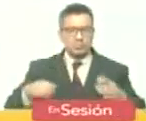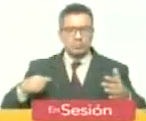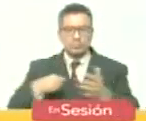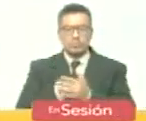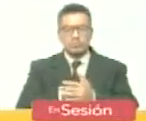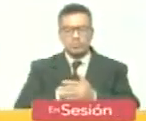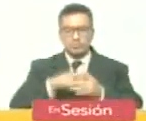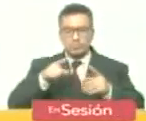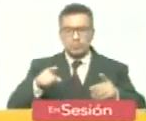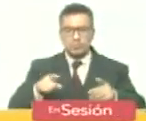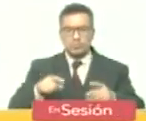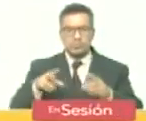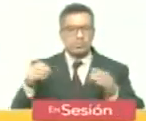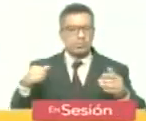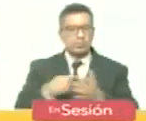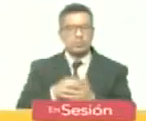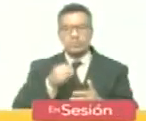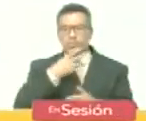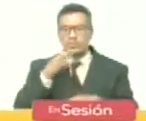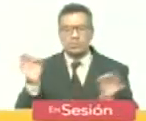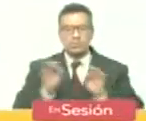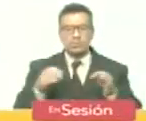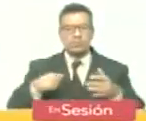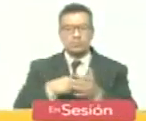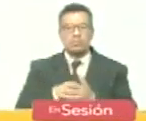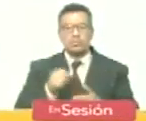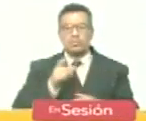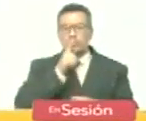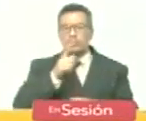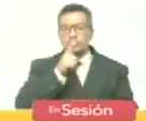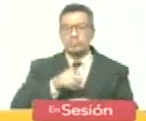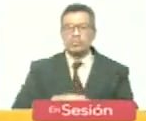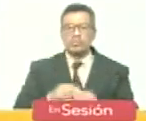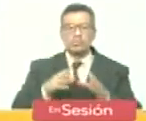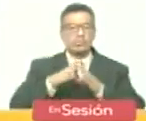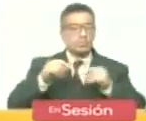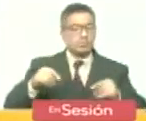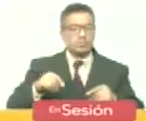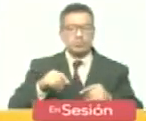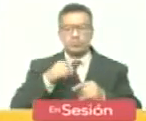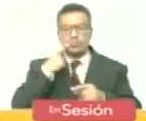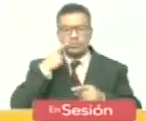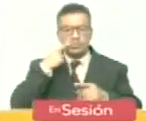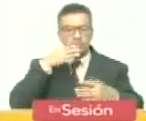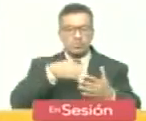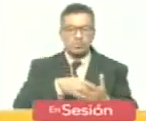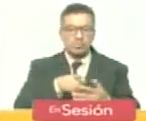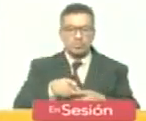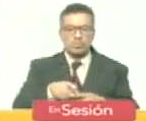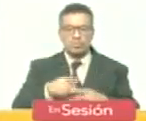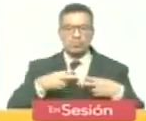Estado, porque no hay golpes de Estado buenos ni golpes de Estado malos, todos los golpes de Estado atentan contra la voluntad soberana